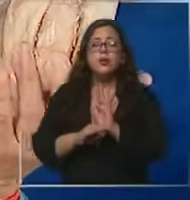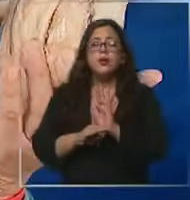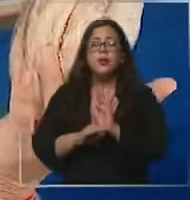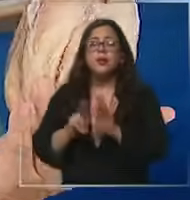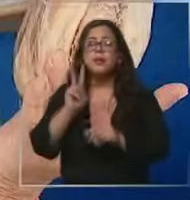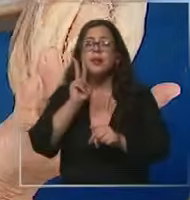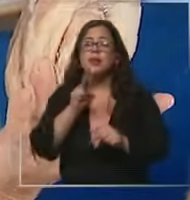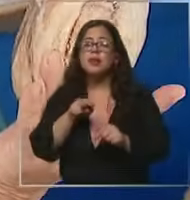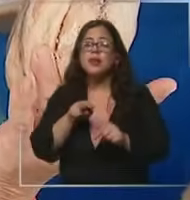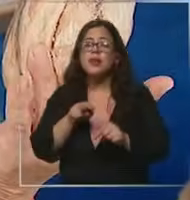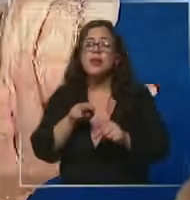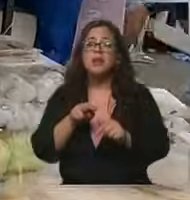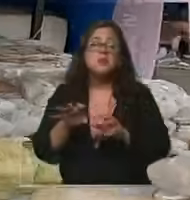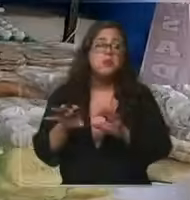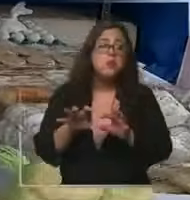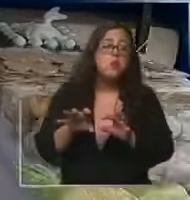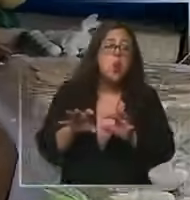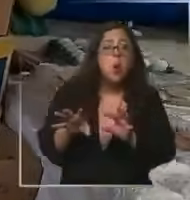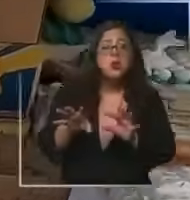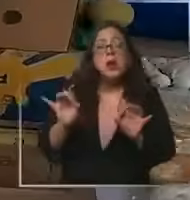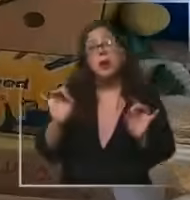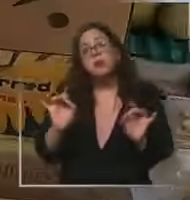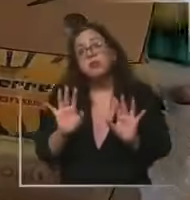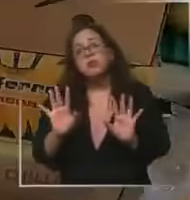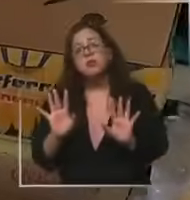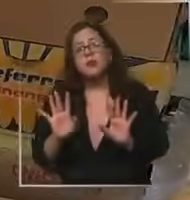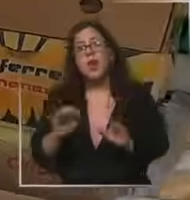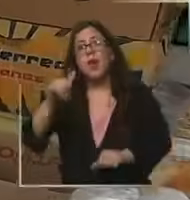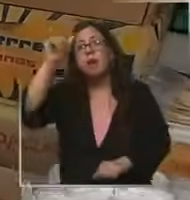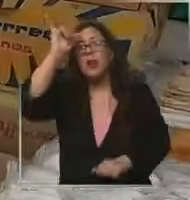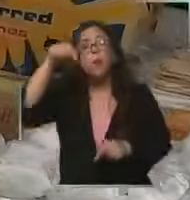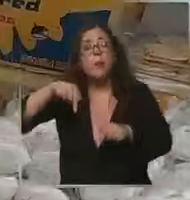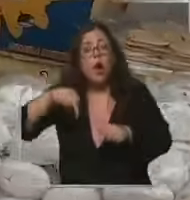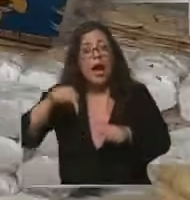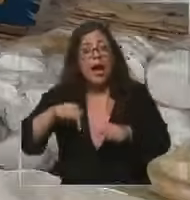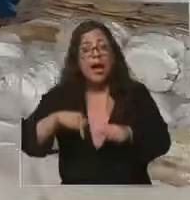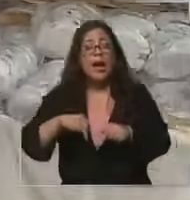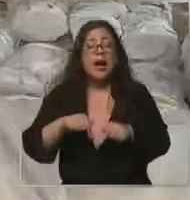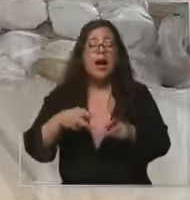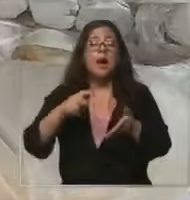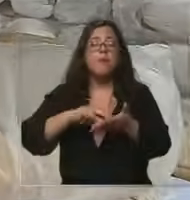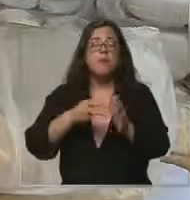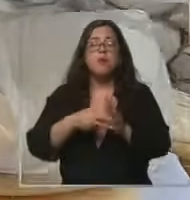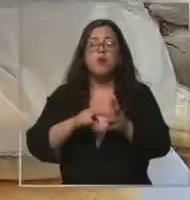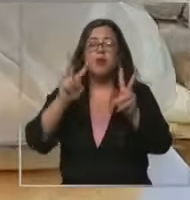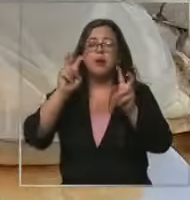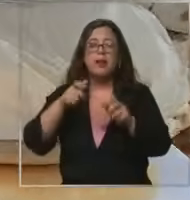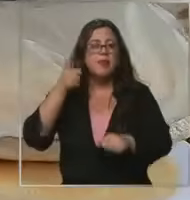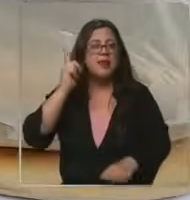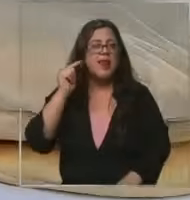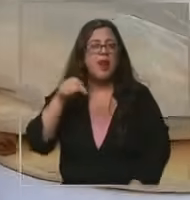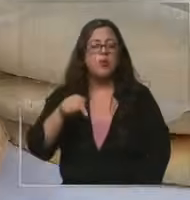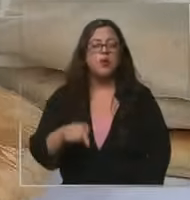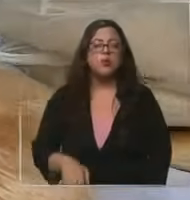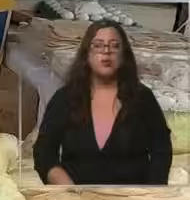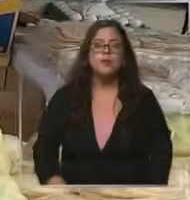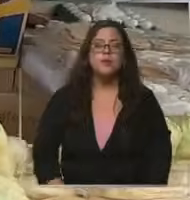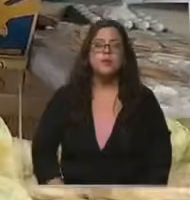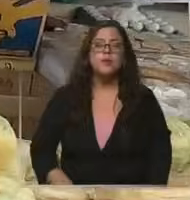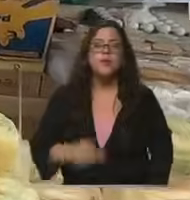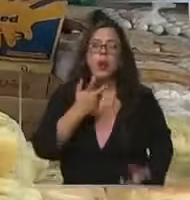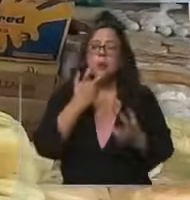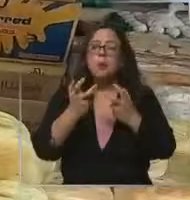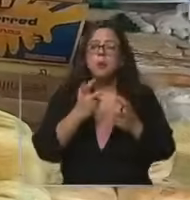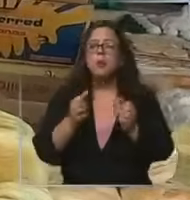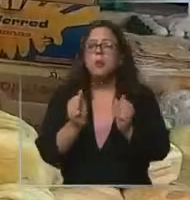que ofrece este destino. Todo aquí en Cartagena, el mejor pan amasado, tortillas con chicharrones, palomitos, pan amasado. Todo